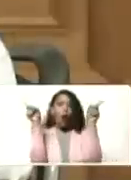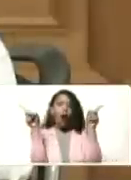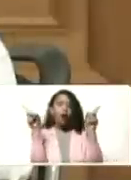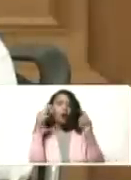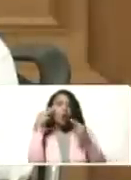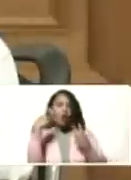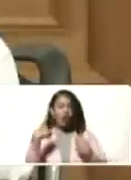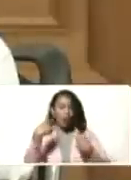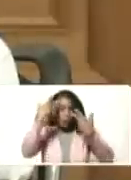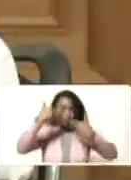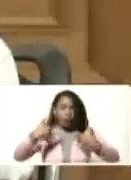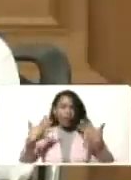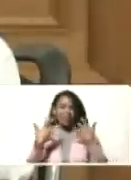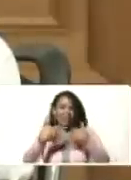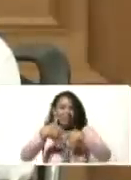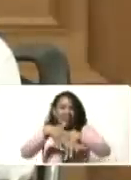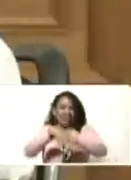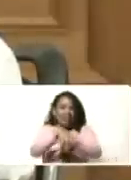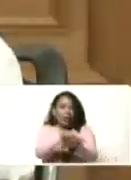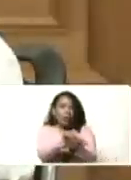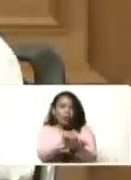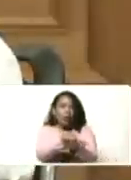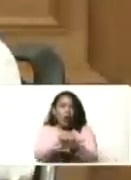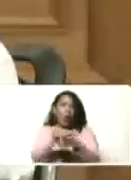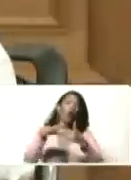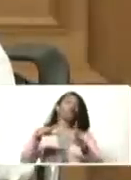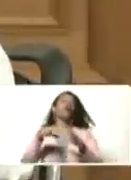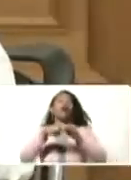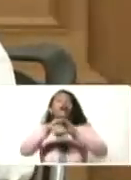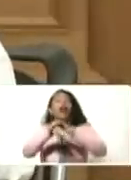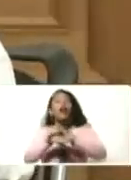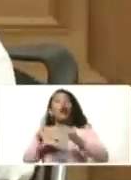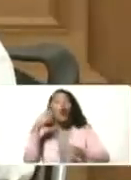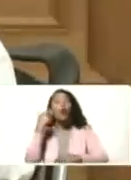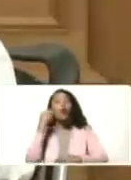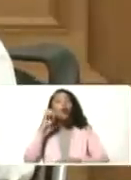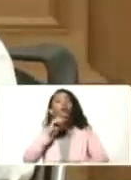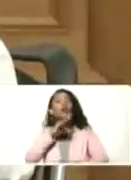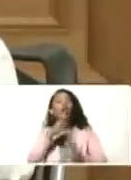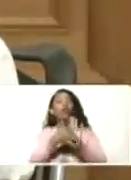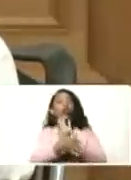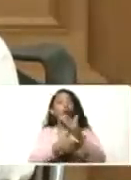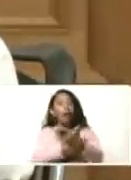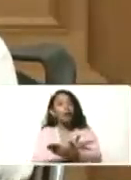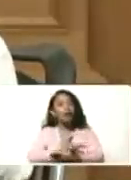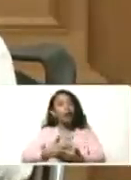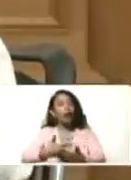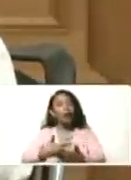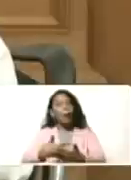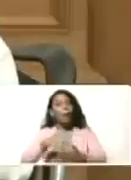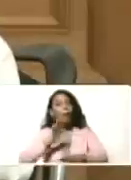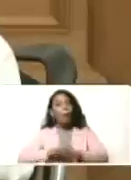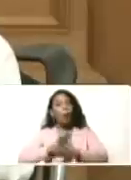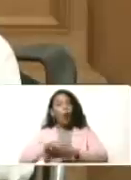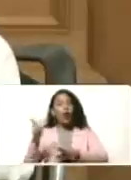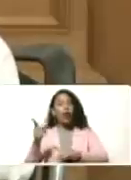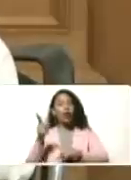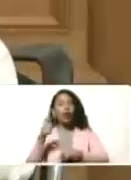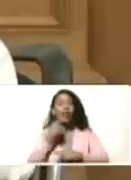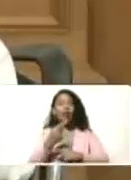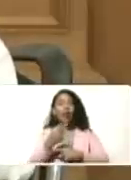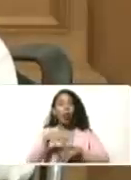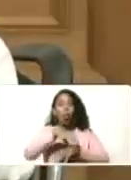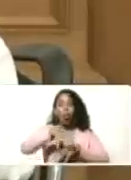Estamos mezclados por la historia, por una raíz común y por la sangre. Por tanto, separar las